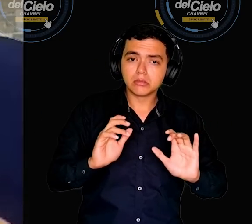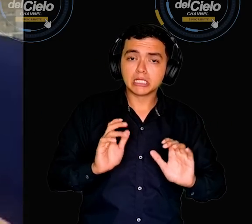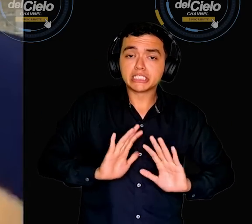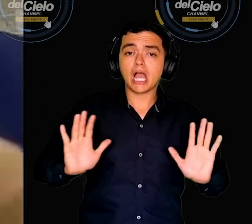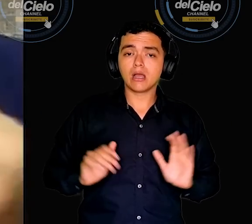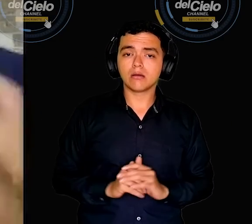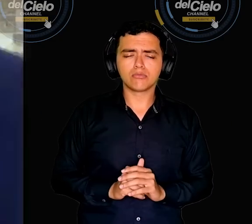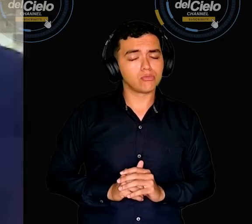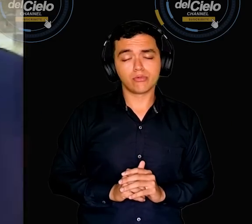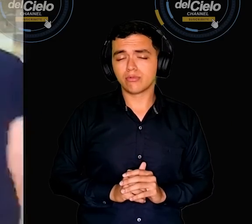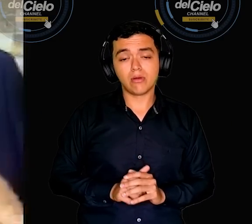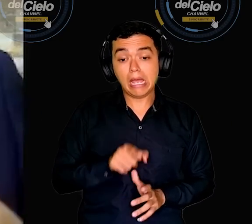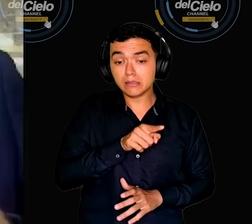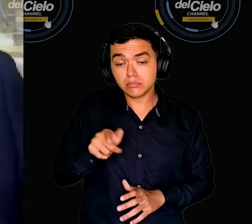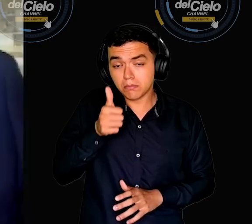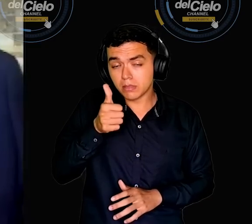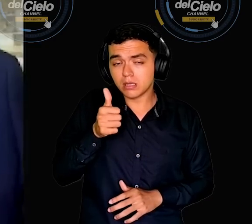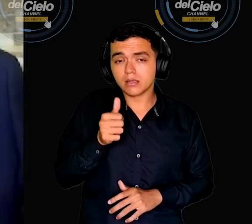solidario.